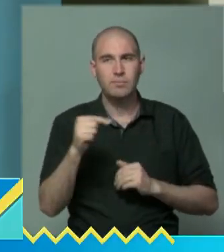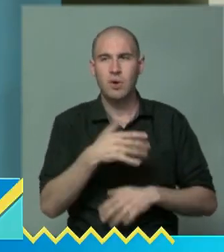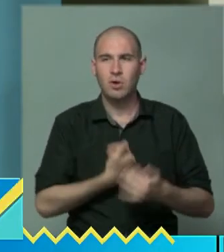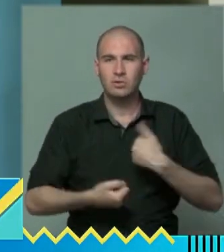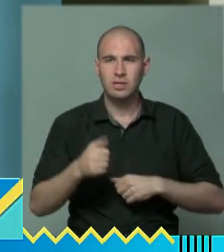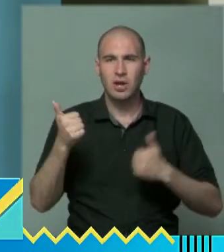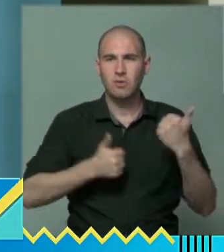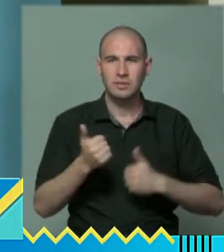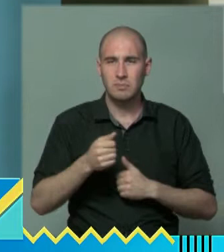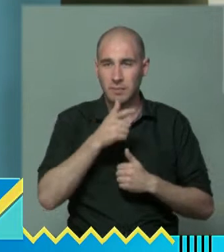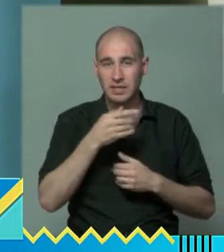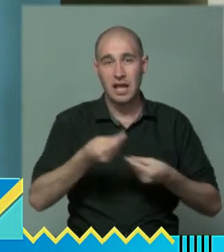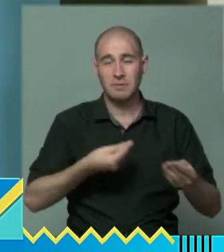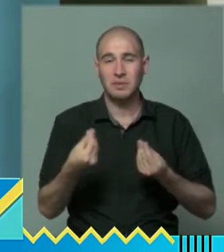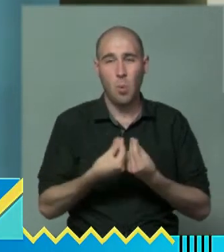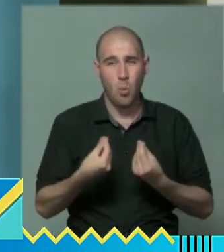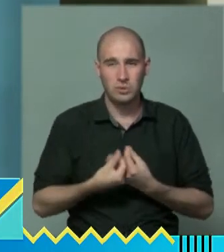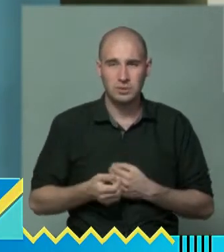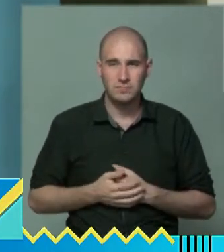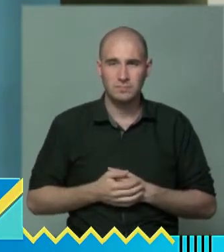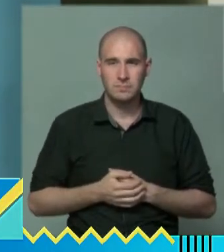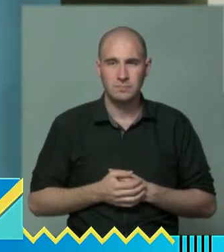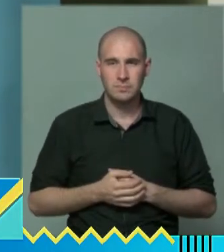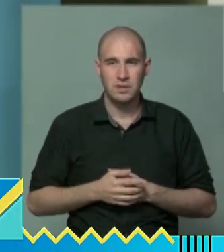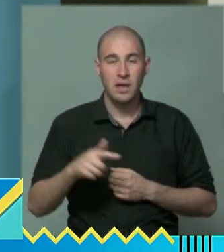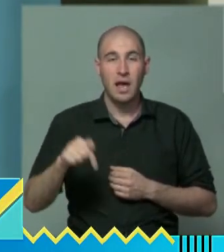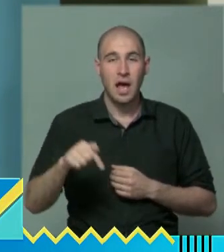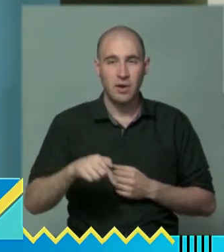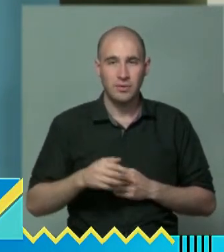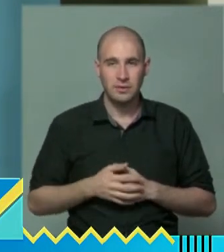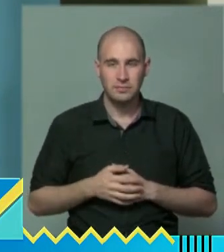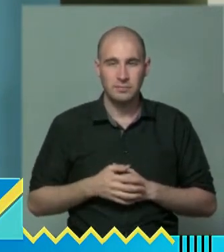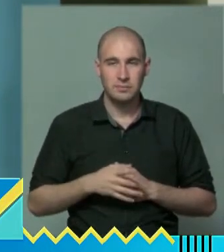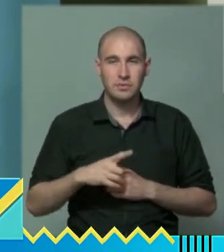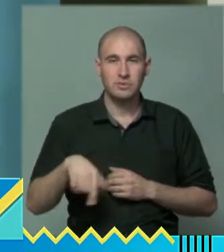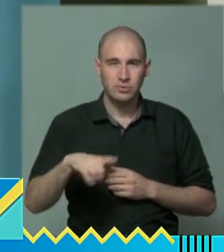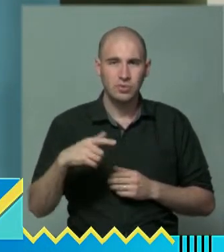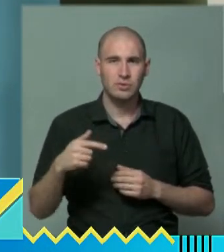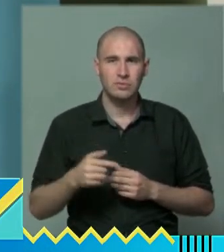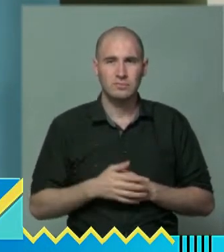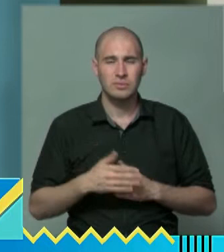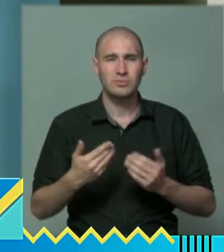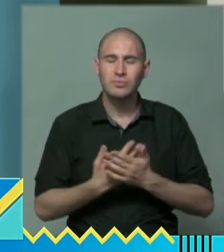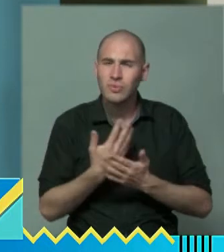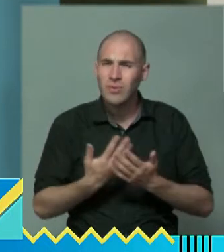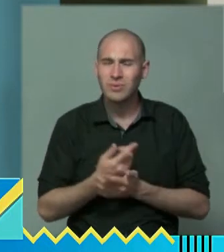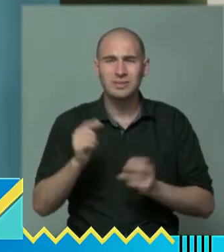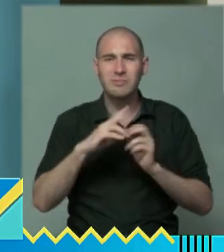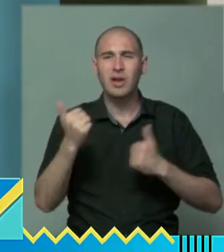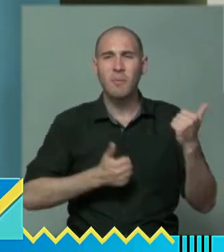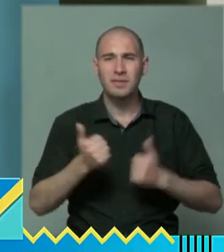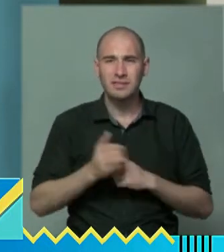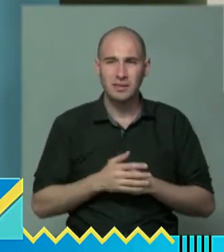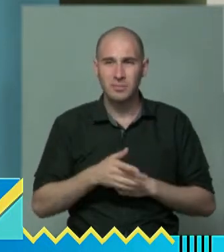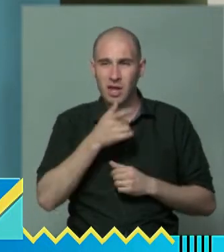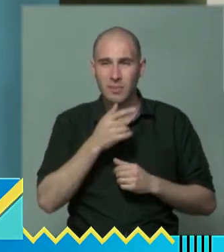de la licitación. Me imagino que muchas empresas en estos momentos actuales deben de sufrir y mucho con respecto a estas licitaciones en donde